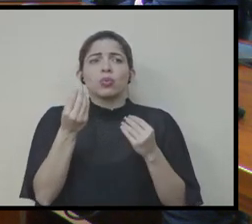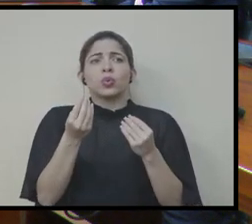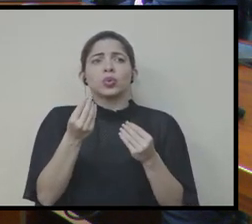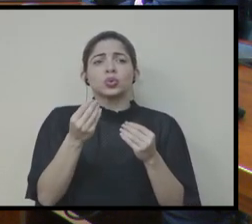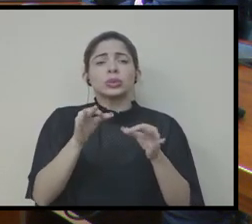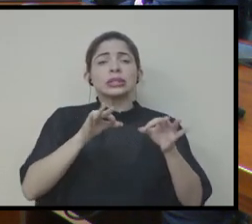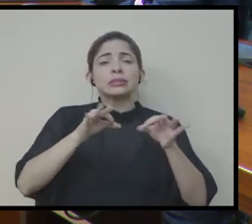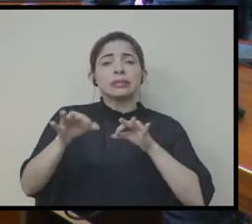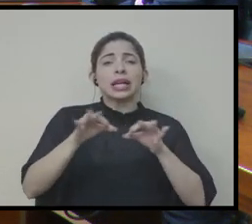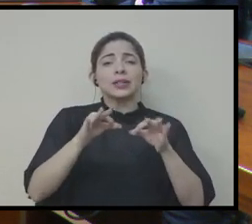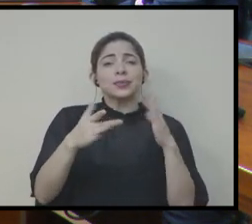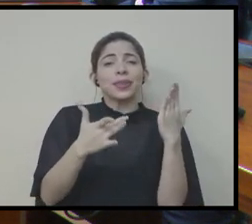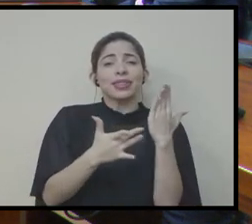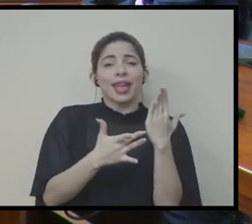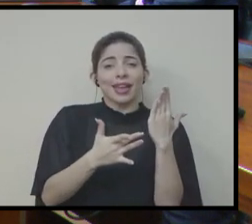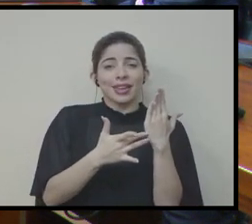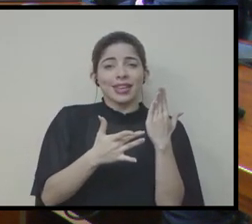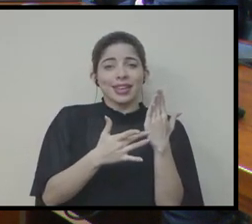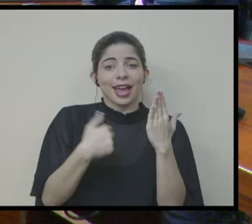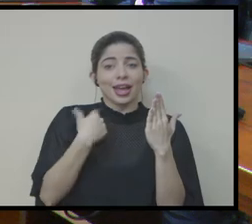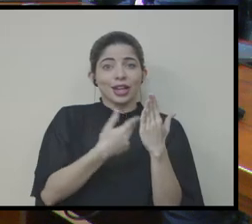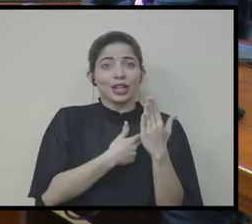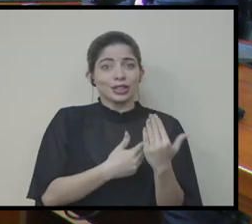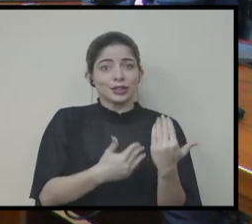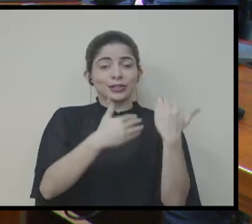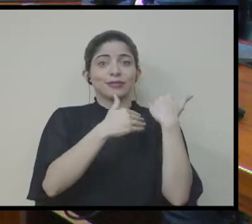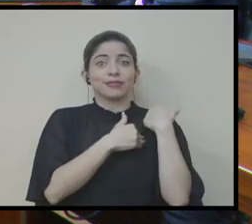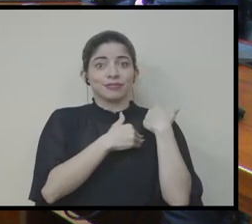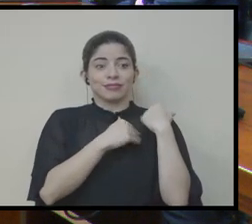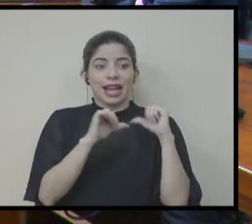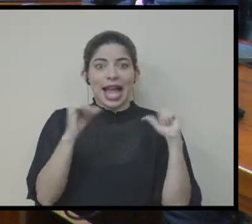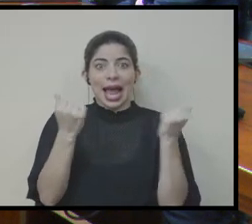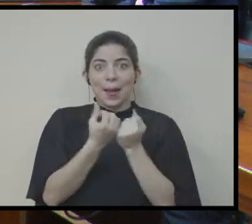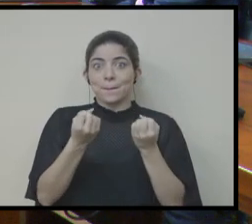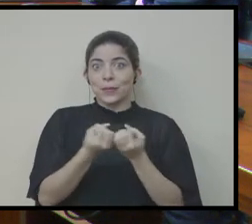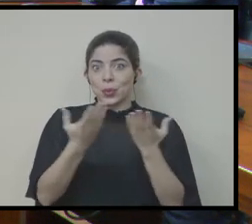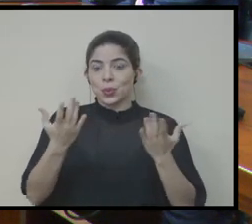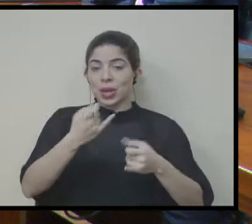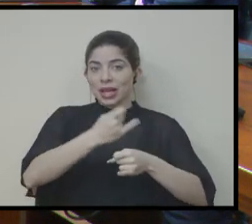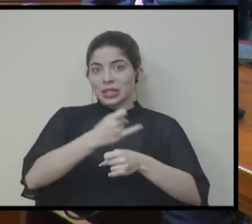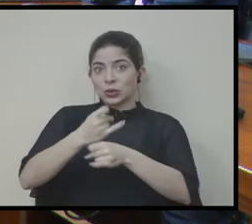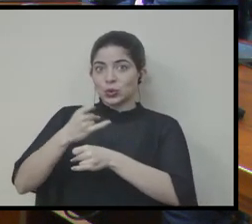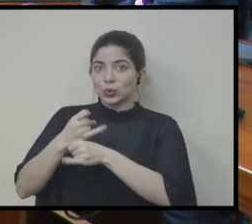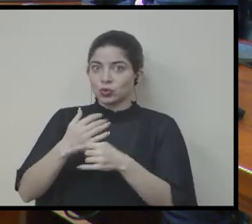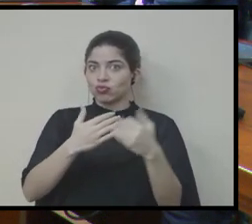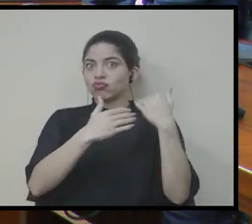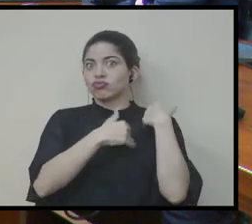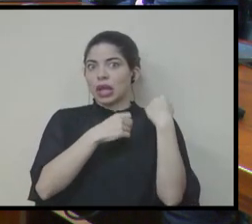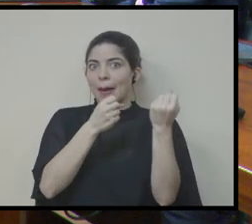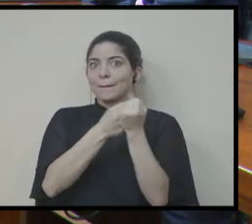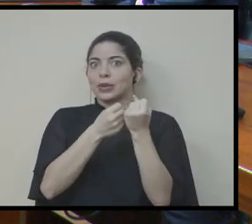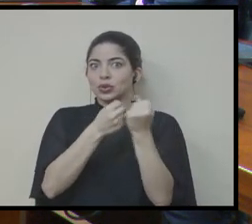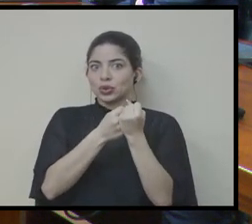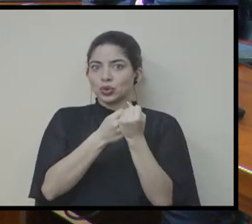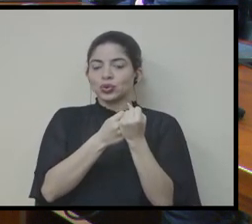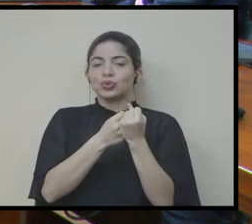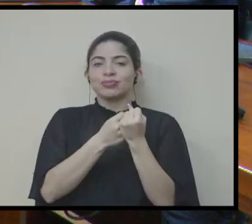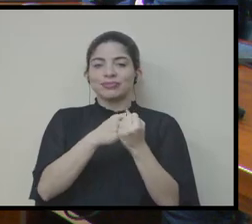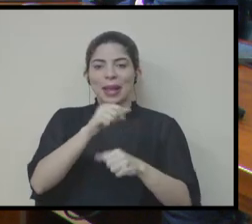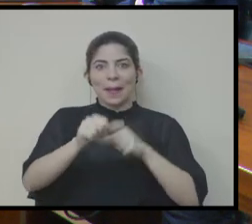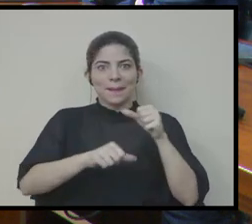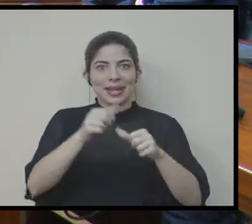la explicación y la parte técnica de lo que nos corresponde a nosotros como sector público e instituciones de apoyar a